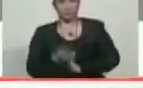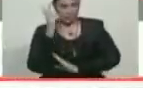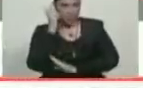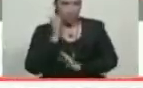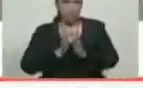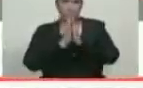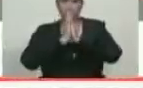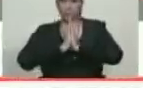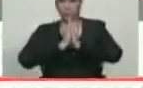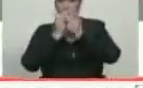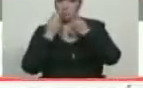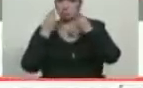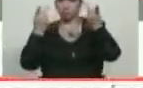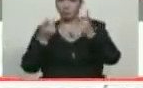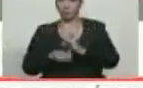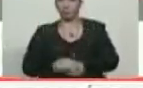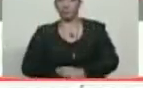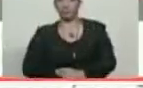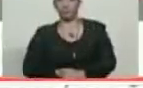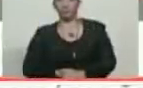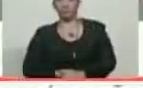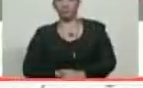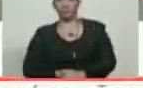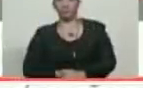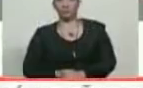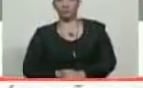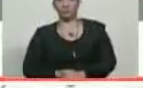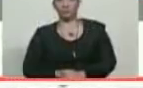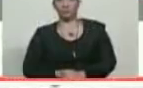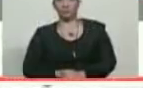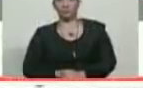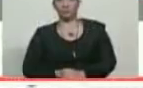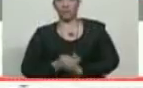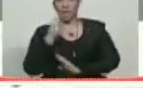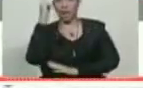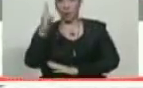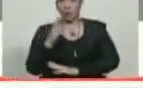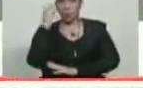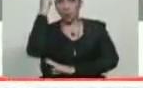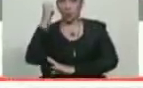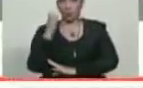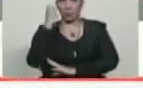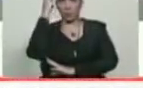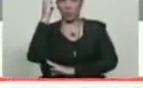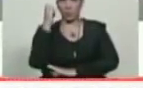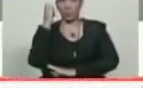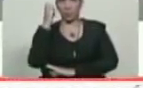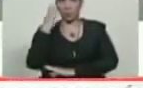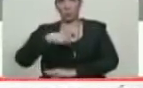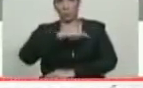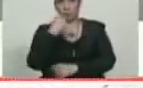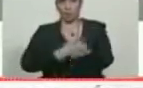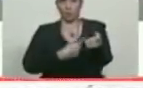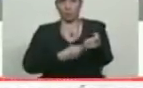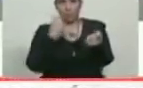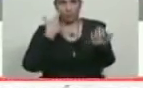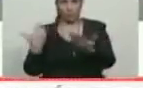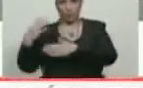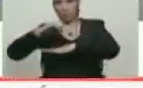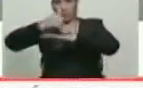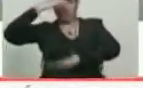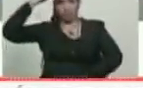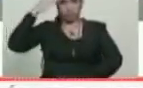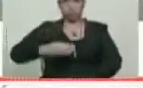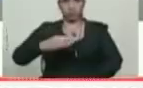favor esto que les voy a decir. La Unión Europea. Aquí está nuestro hermano general de